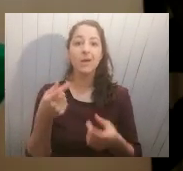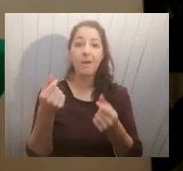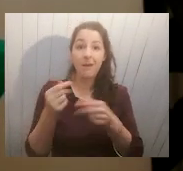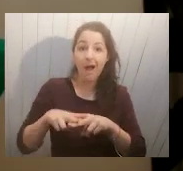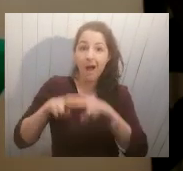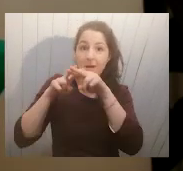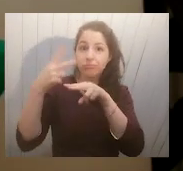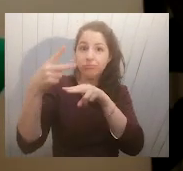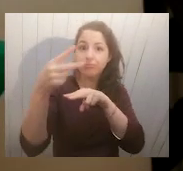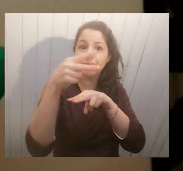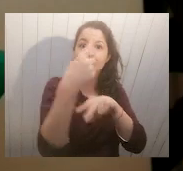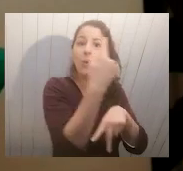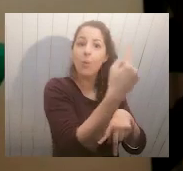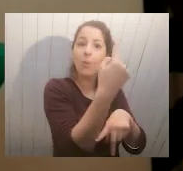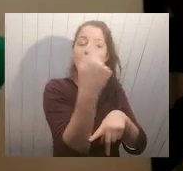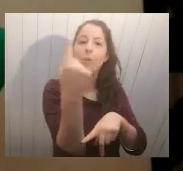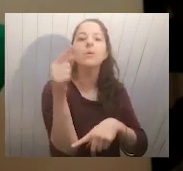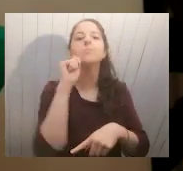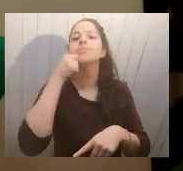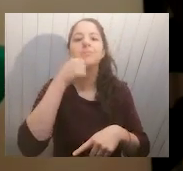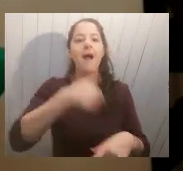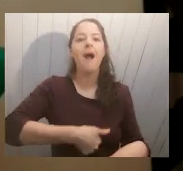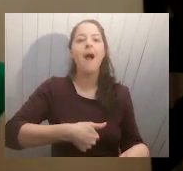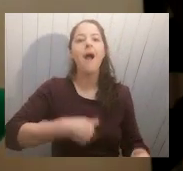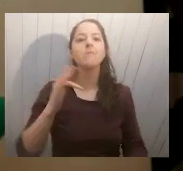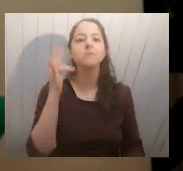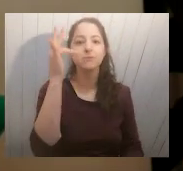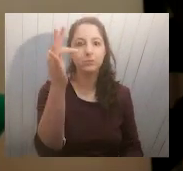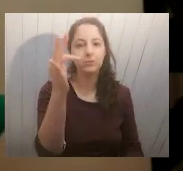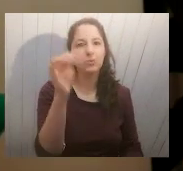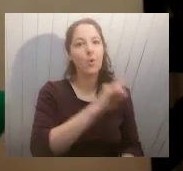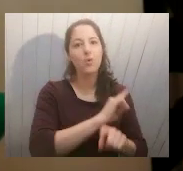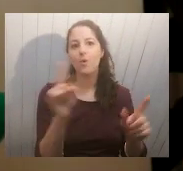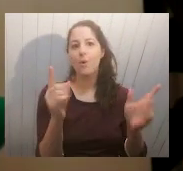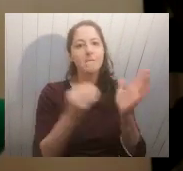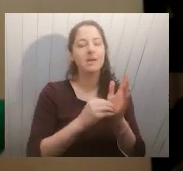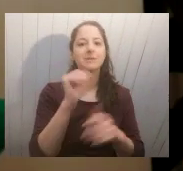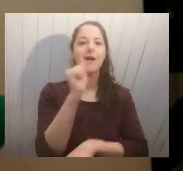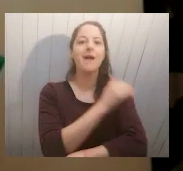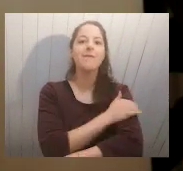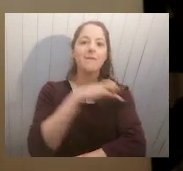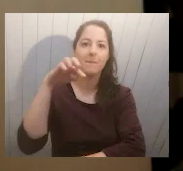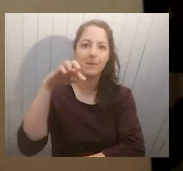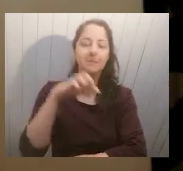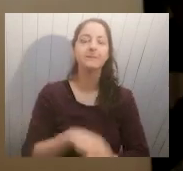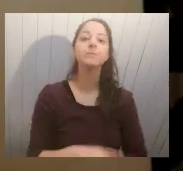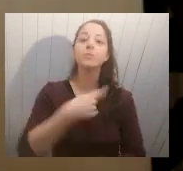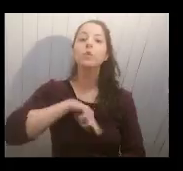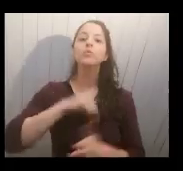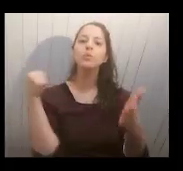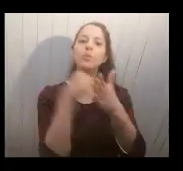la capitalización individual es hambre, por no más AFP.